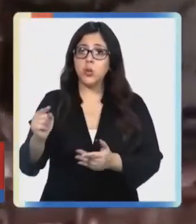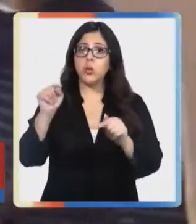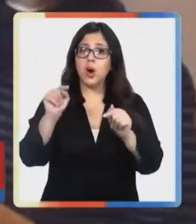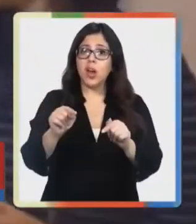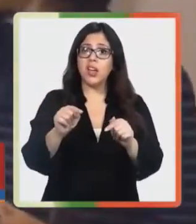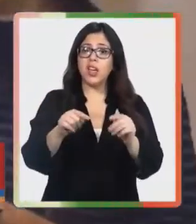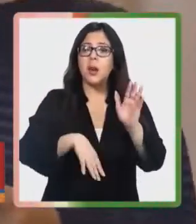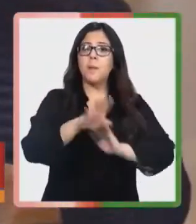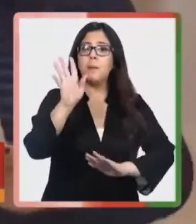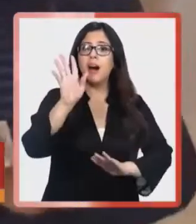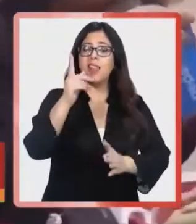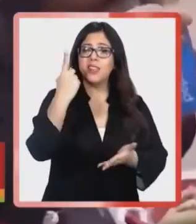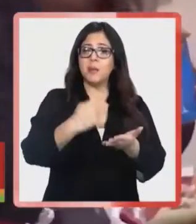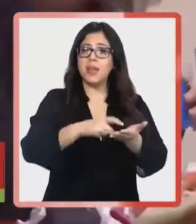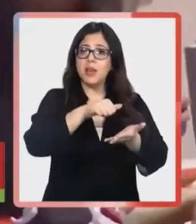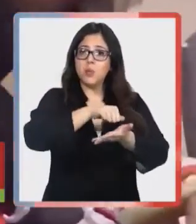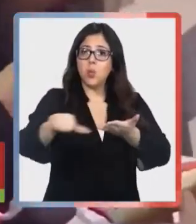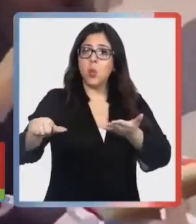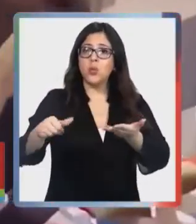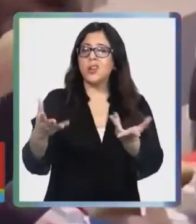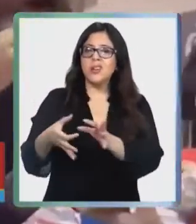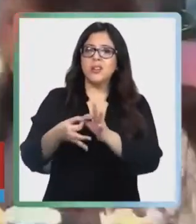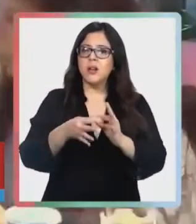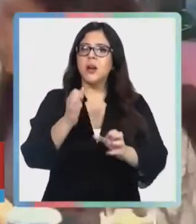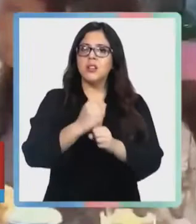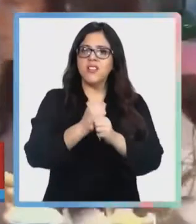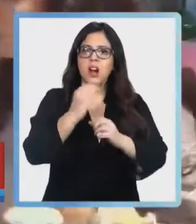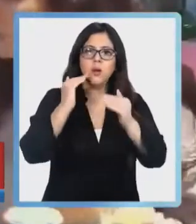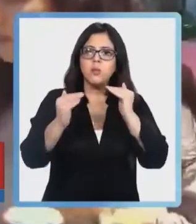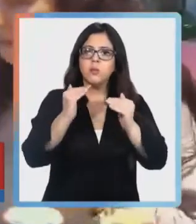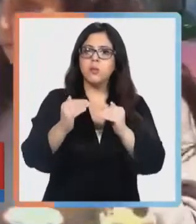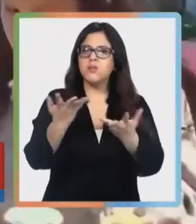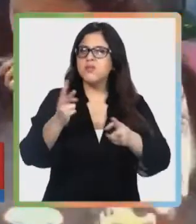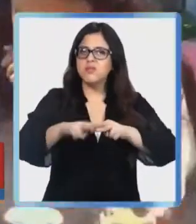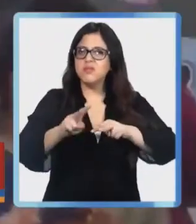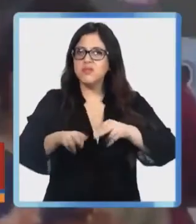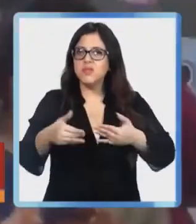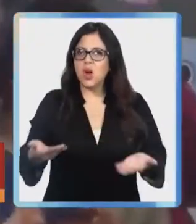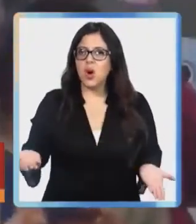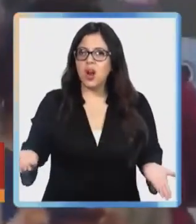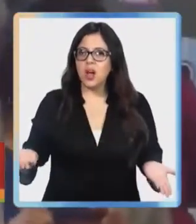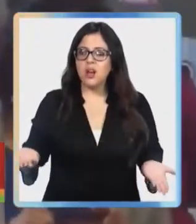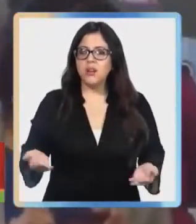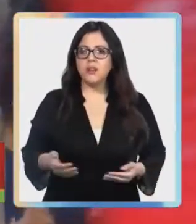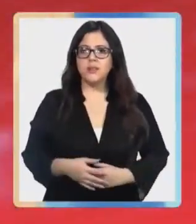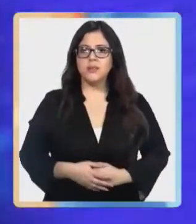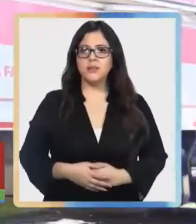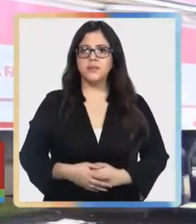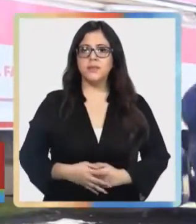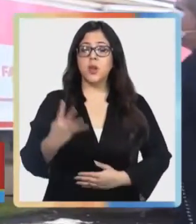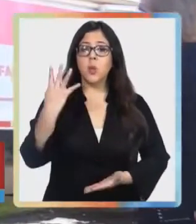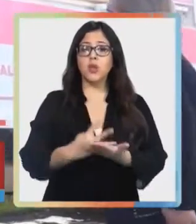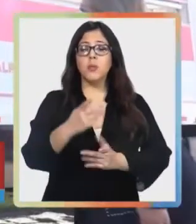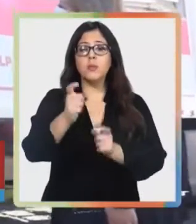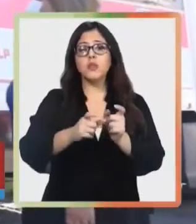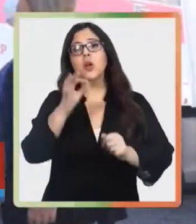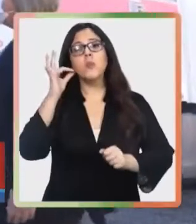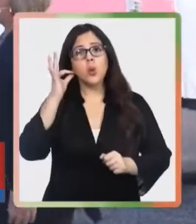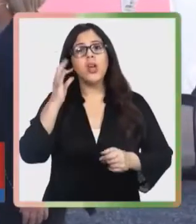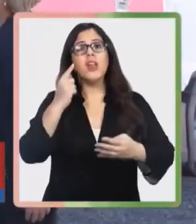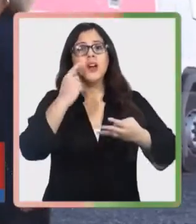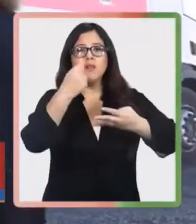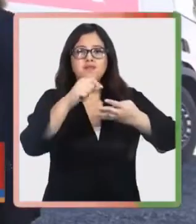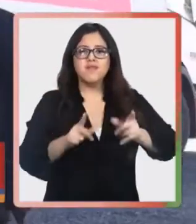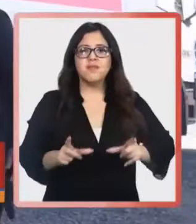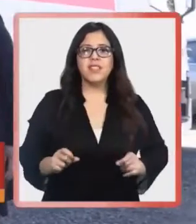se cruzaron más de 1000 multas por trabajo infantil que se está haciendo al respecto 4000 mujeres son